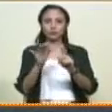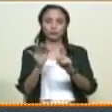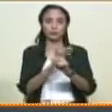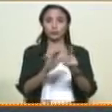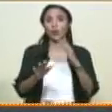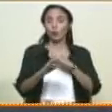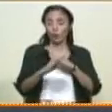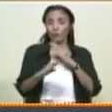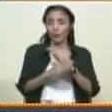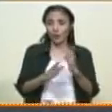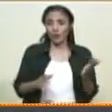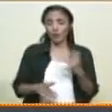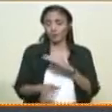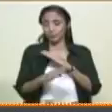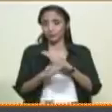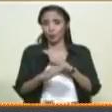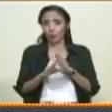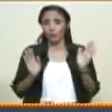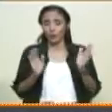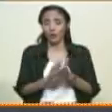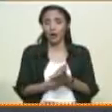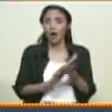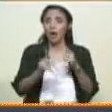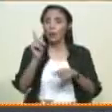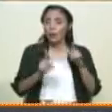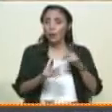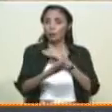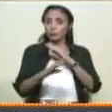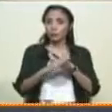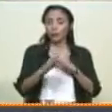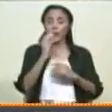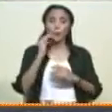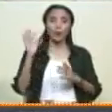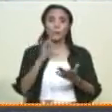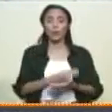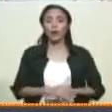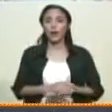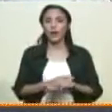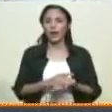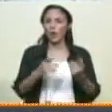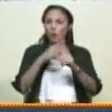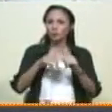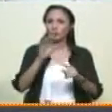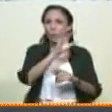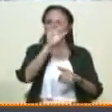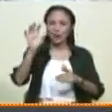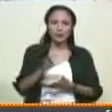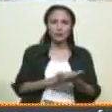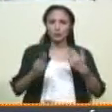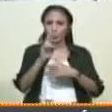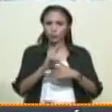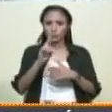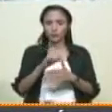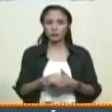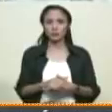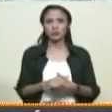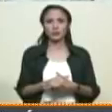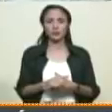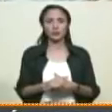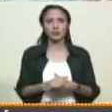aplican y se siguen aplicando en buena parte del mundo, que los están aplicando ahorita en Nicaragua, por cierto. Quizás en una fase